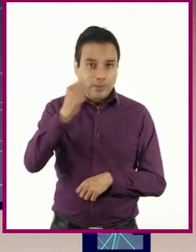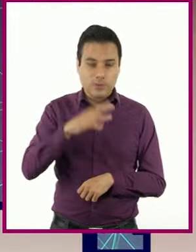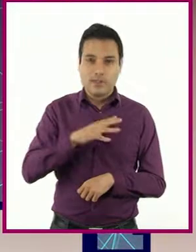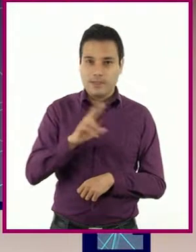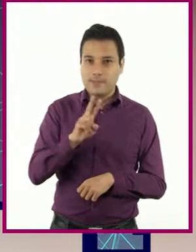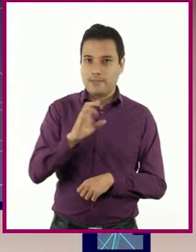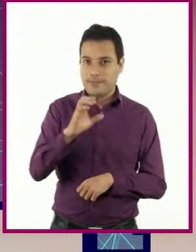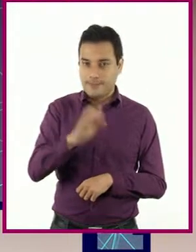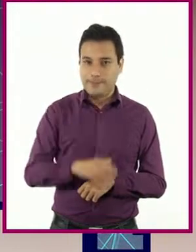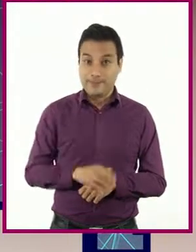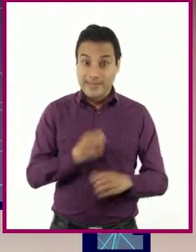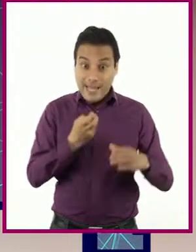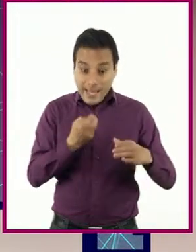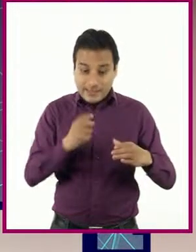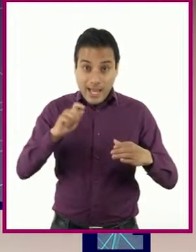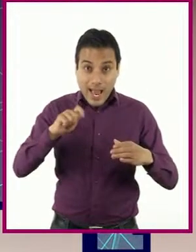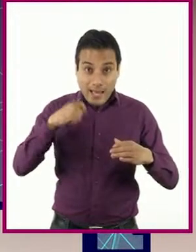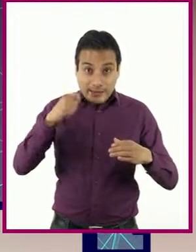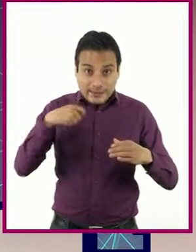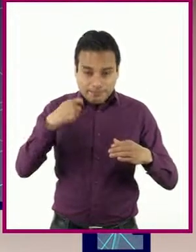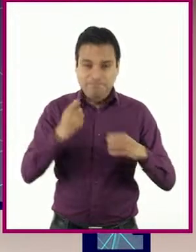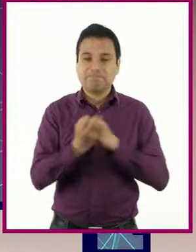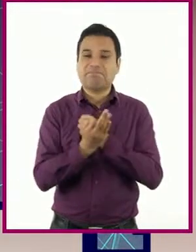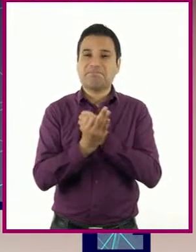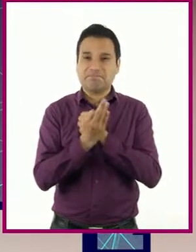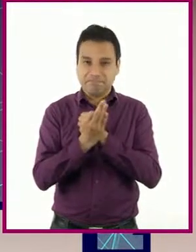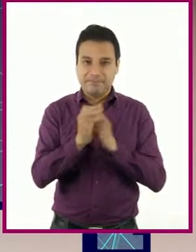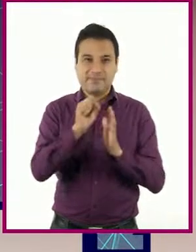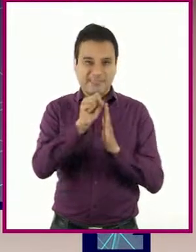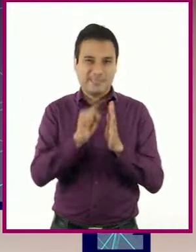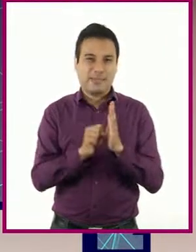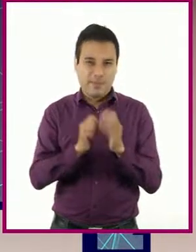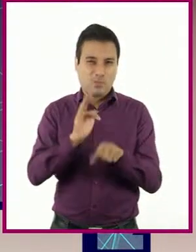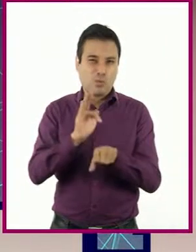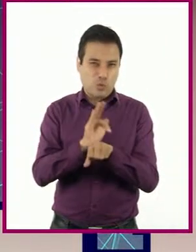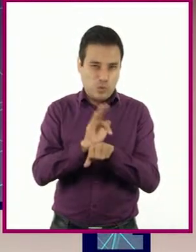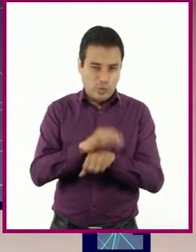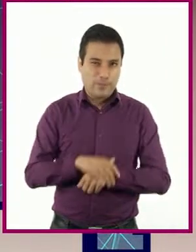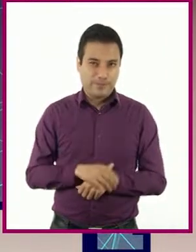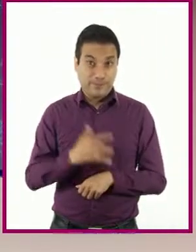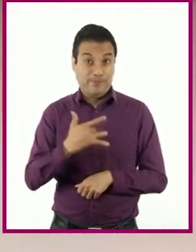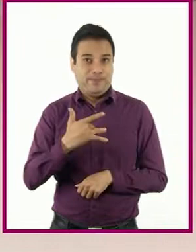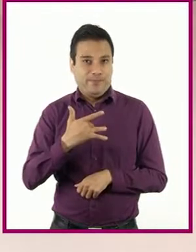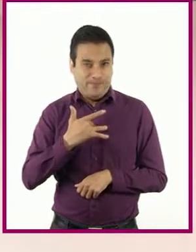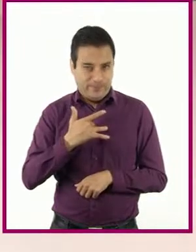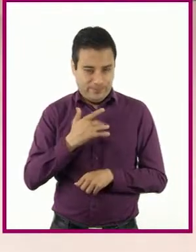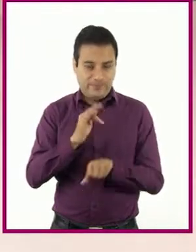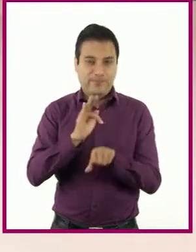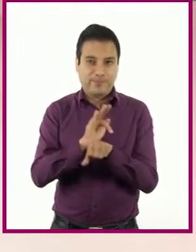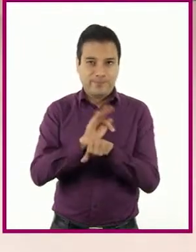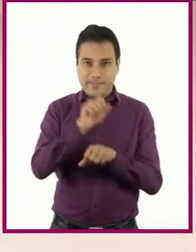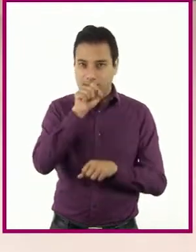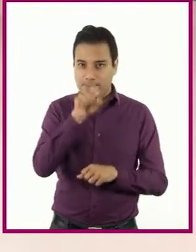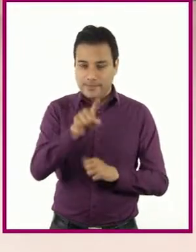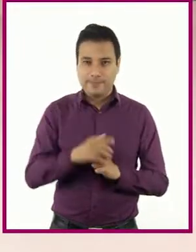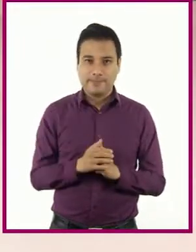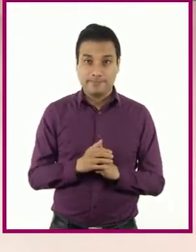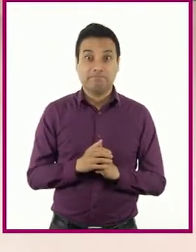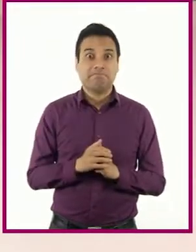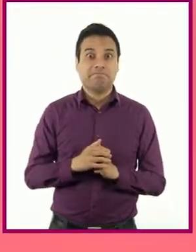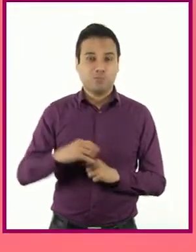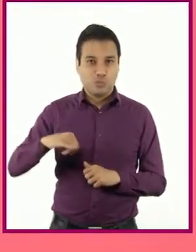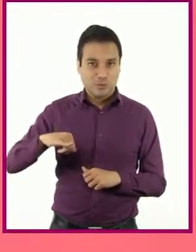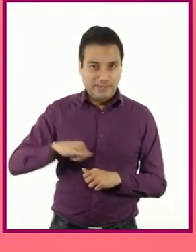Este refrigerio es excelente para el sistema inmunológico, digestivo y cardiovascular. Muy interesante, maestra.